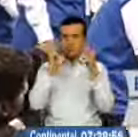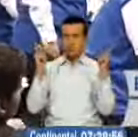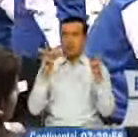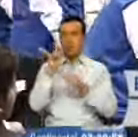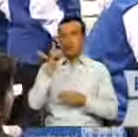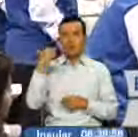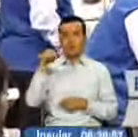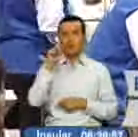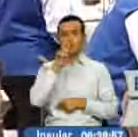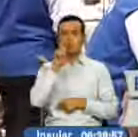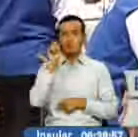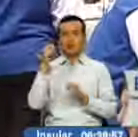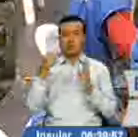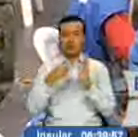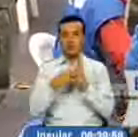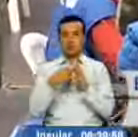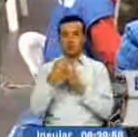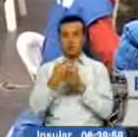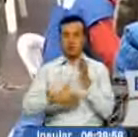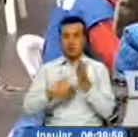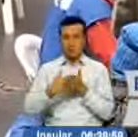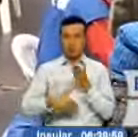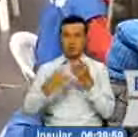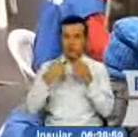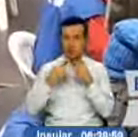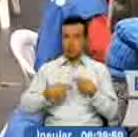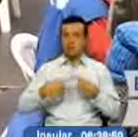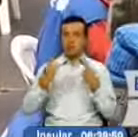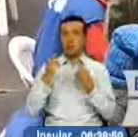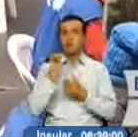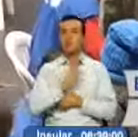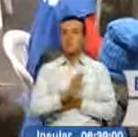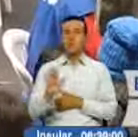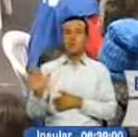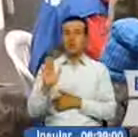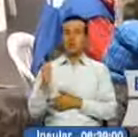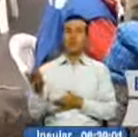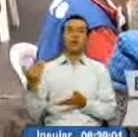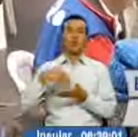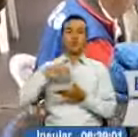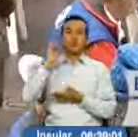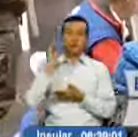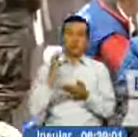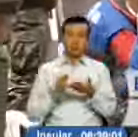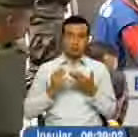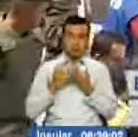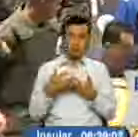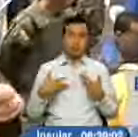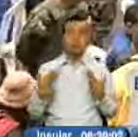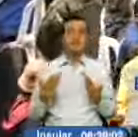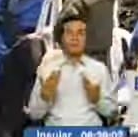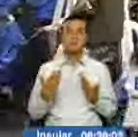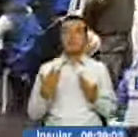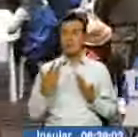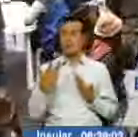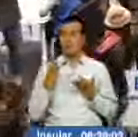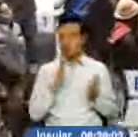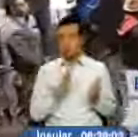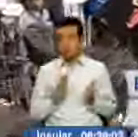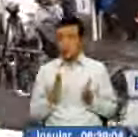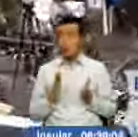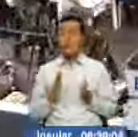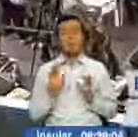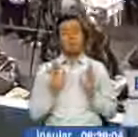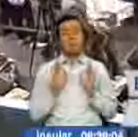más de 1.200.000 papeletas y reconocieron, según su criterio, que un recuento de votos de esta magnitud y bajo estas reglas es